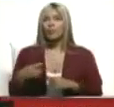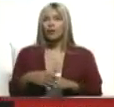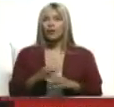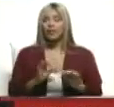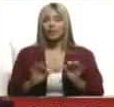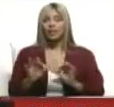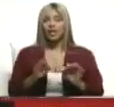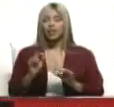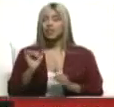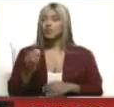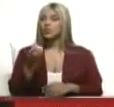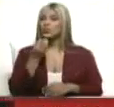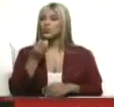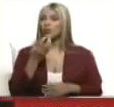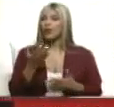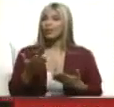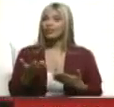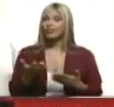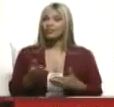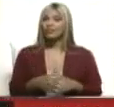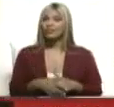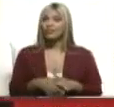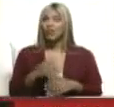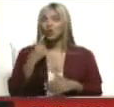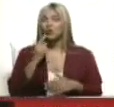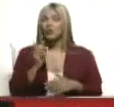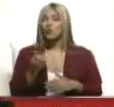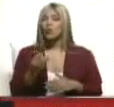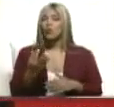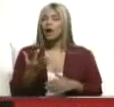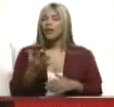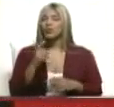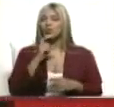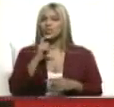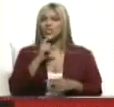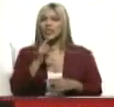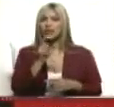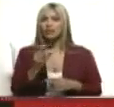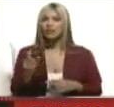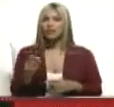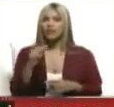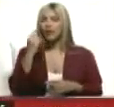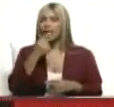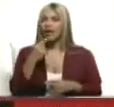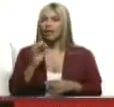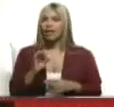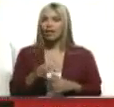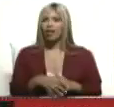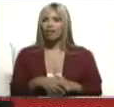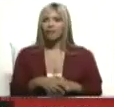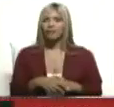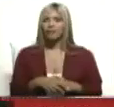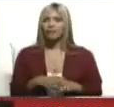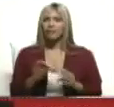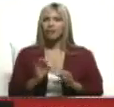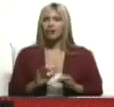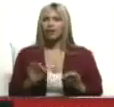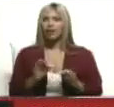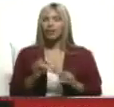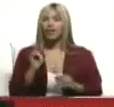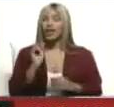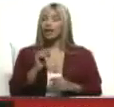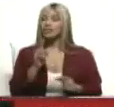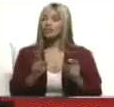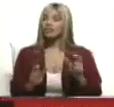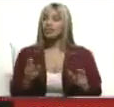dietas y sus sueldos en el año. No se sabe cuántos son ni quiénes son, no sale el rostro, no salen las cuentas, no publican nada. Y